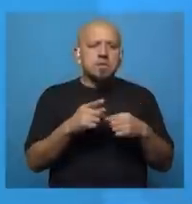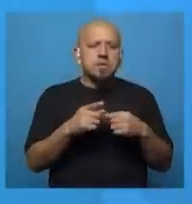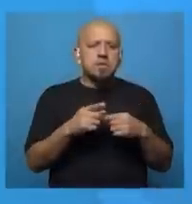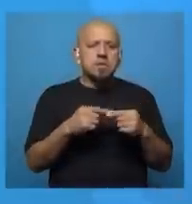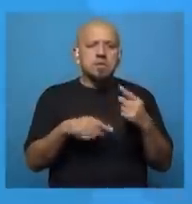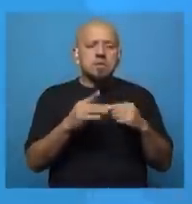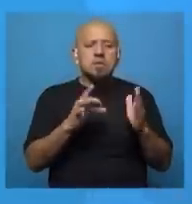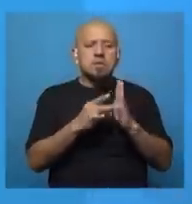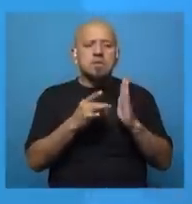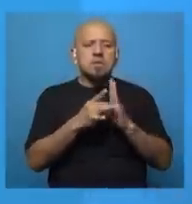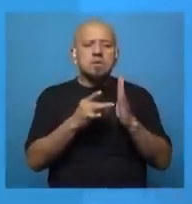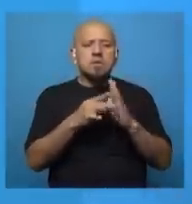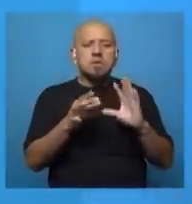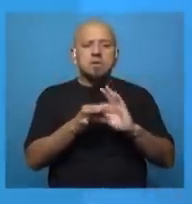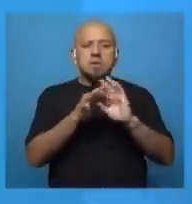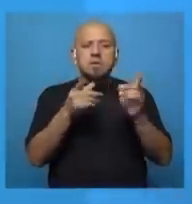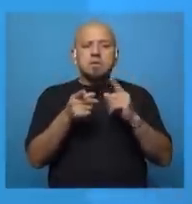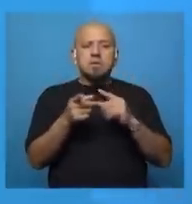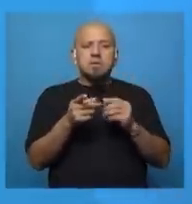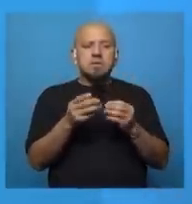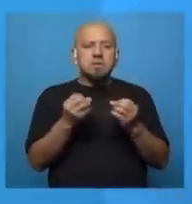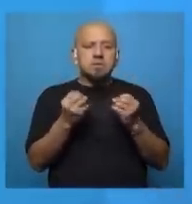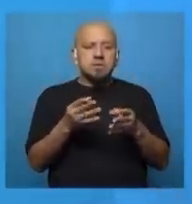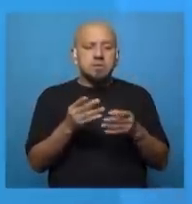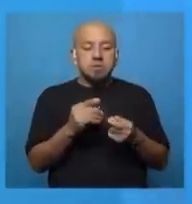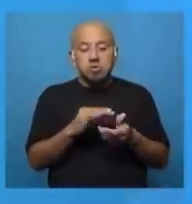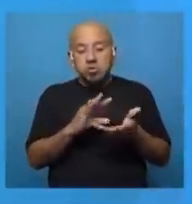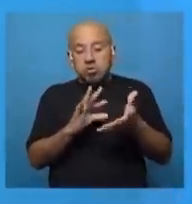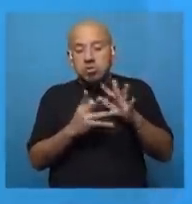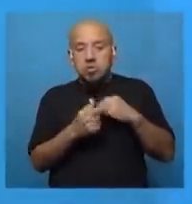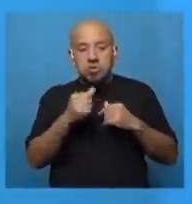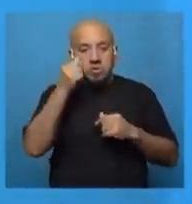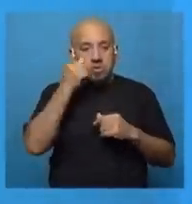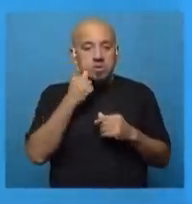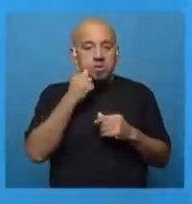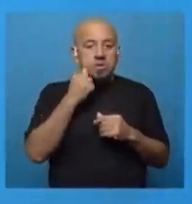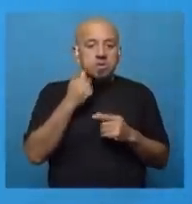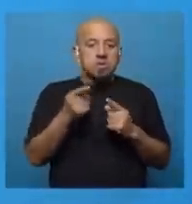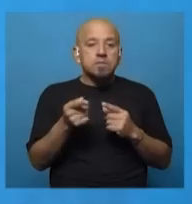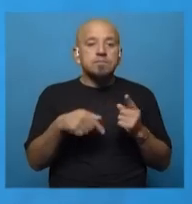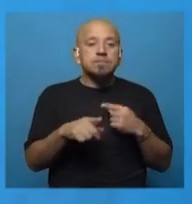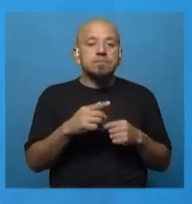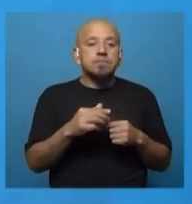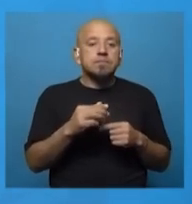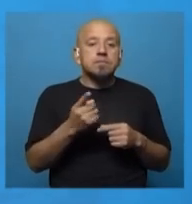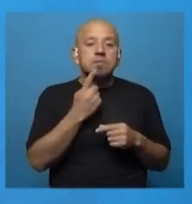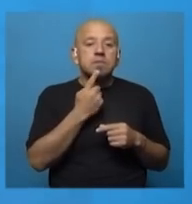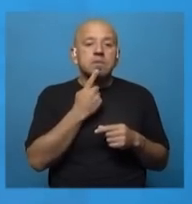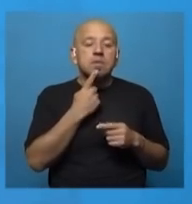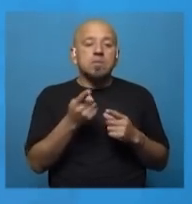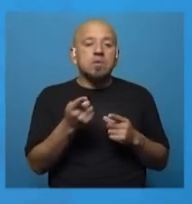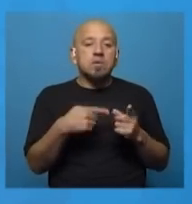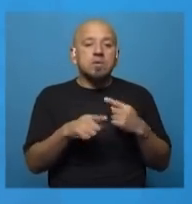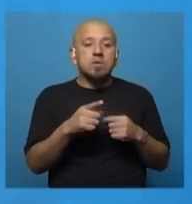letal a la calidad democrática del país porque es una forma más fiosa de evitar que los legisladores y en particular